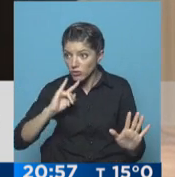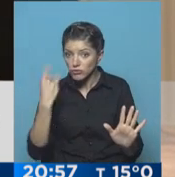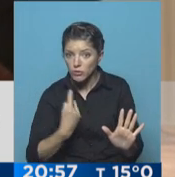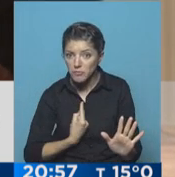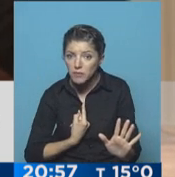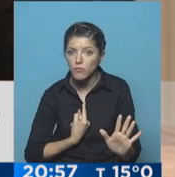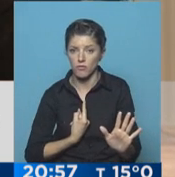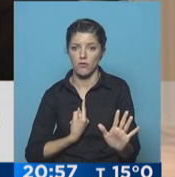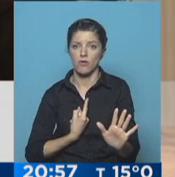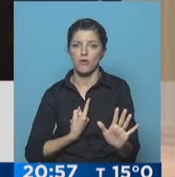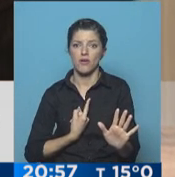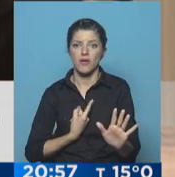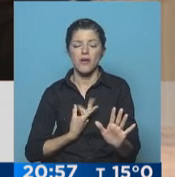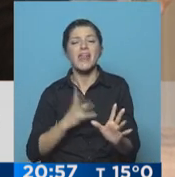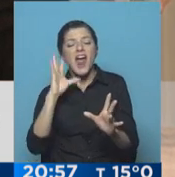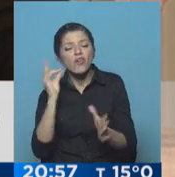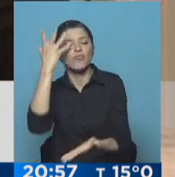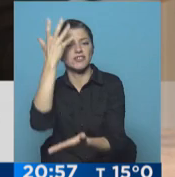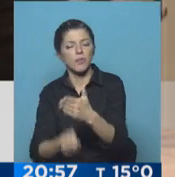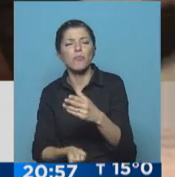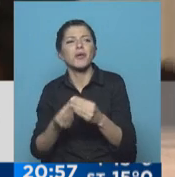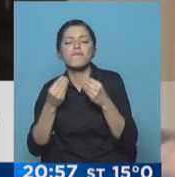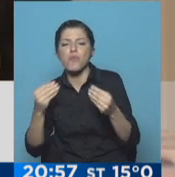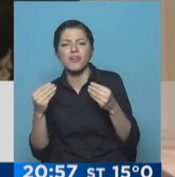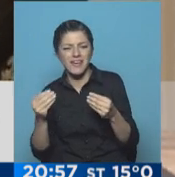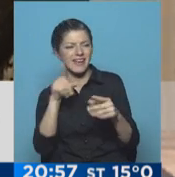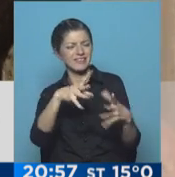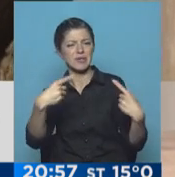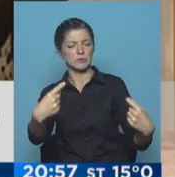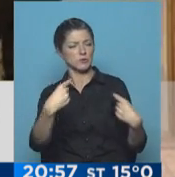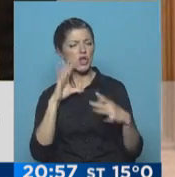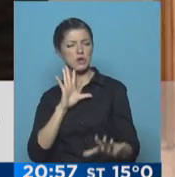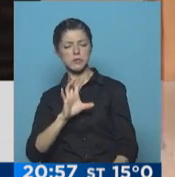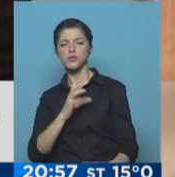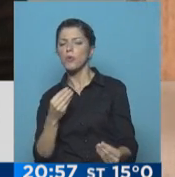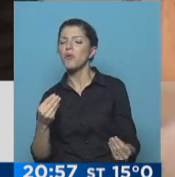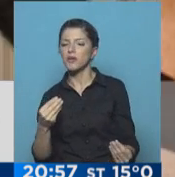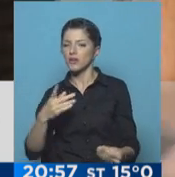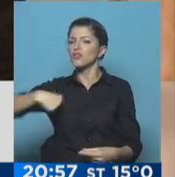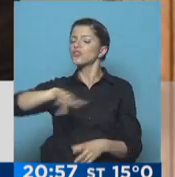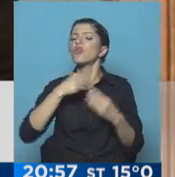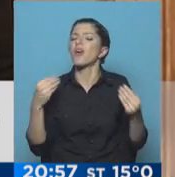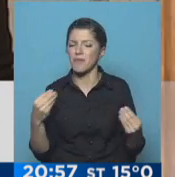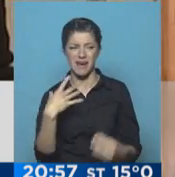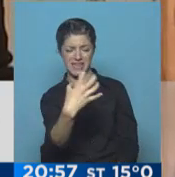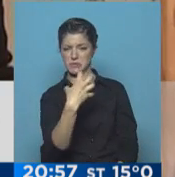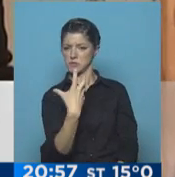lo suficientemente buenos. ¿Por qué ese odio? ¿Qué hemos hecho para ese